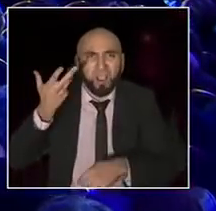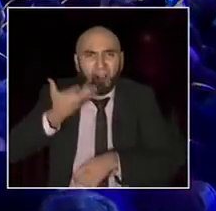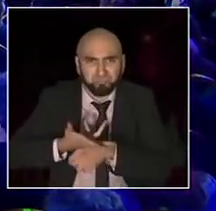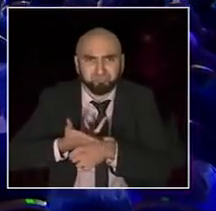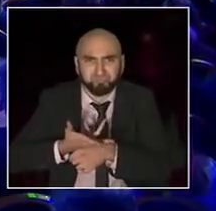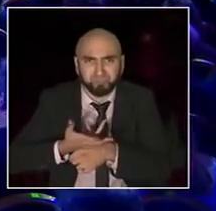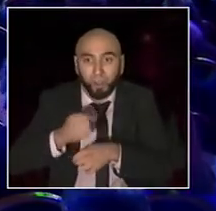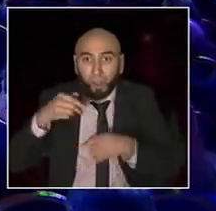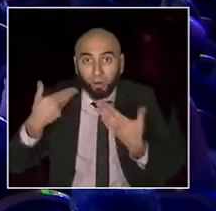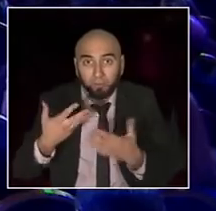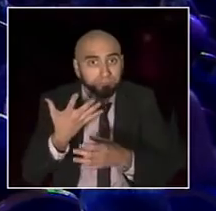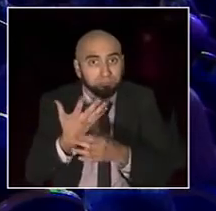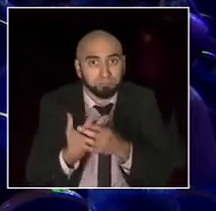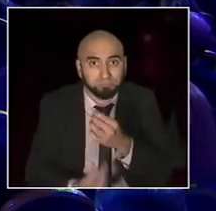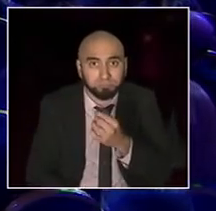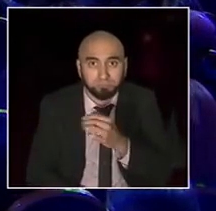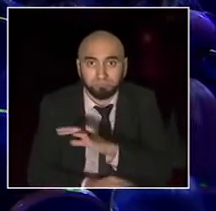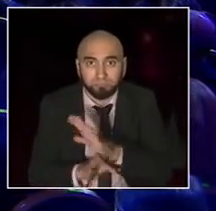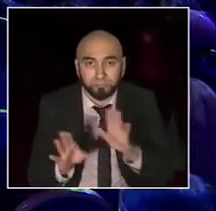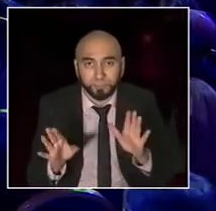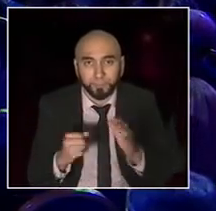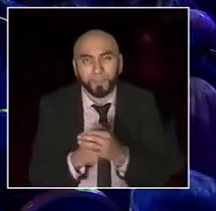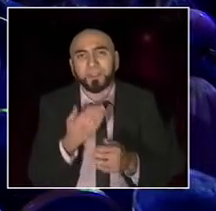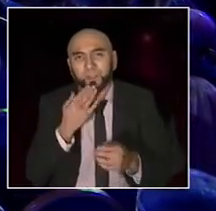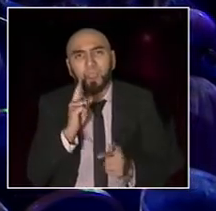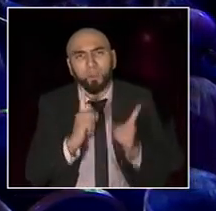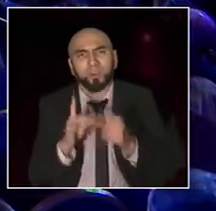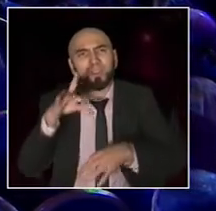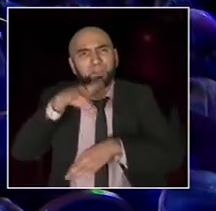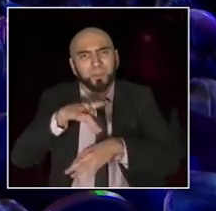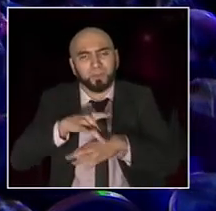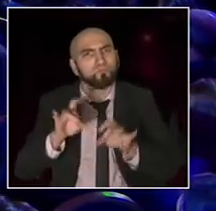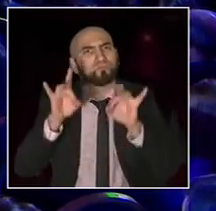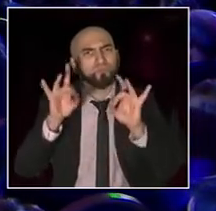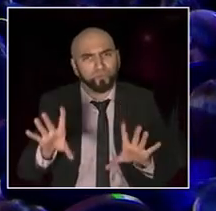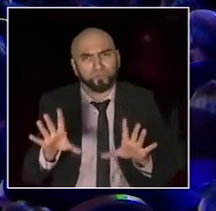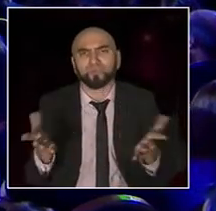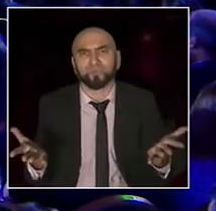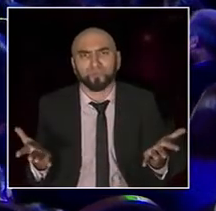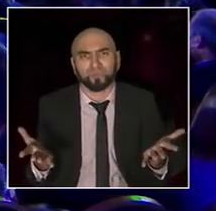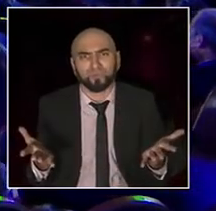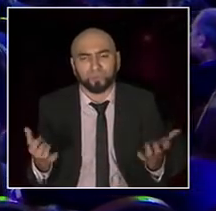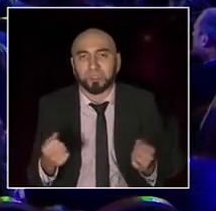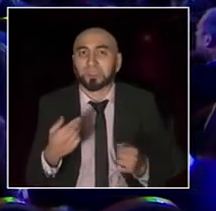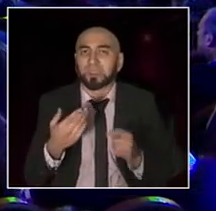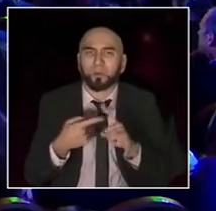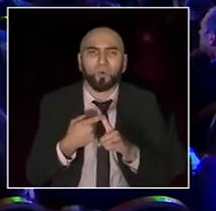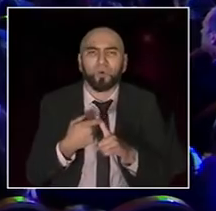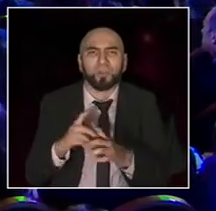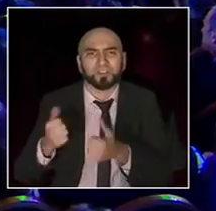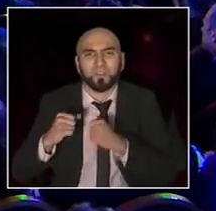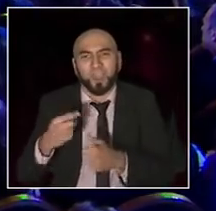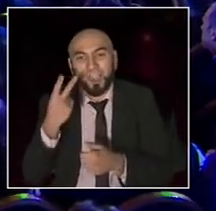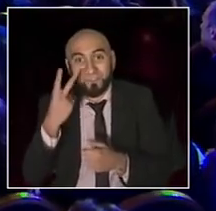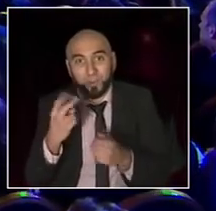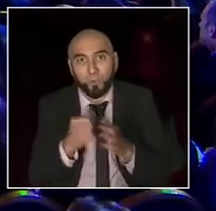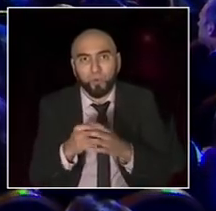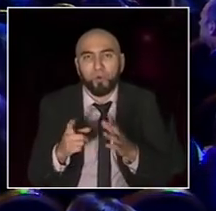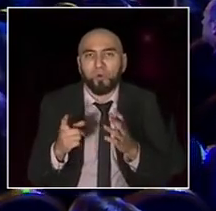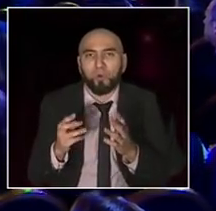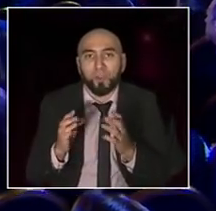enfermedades crónicas, el desafío de quién debe controlar los datos para ver si va a ser una fuente de